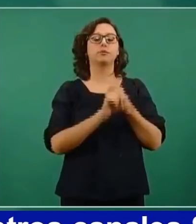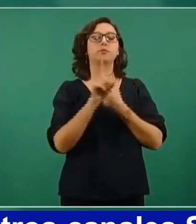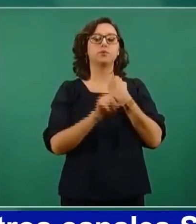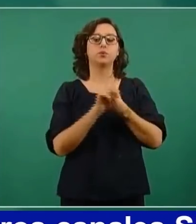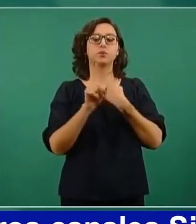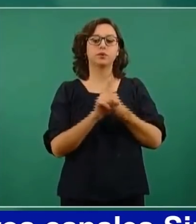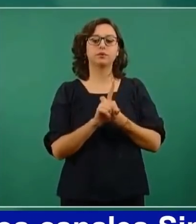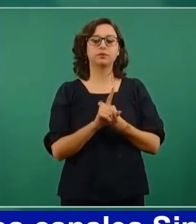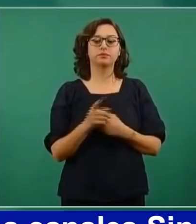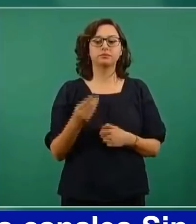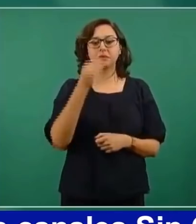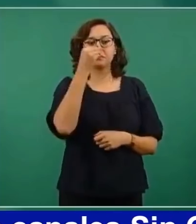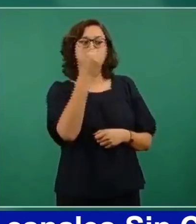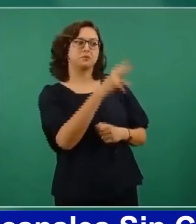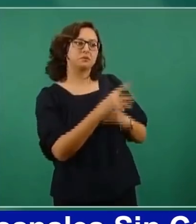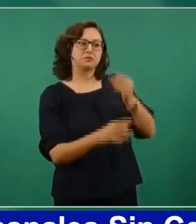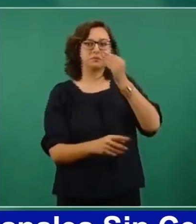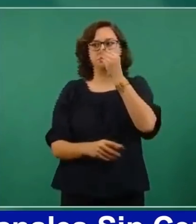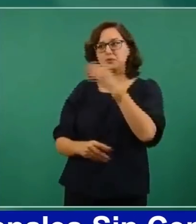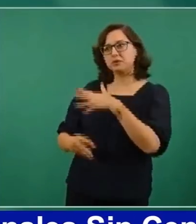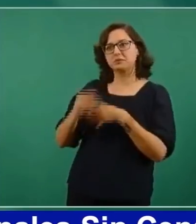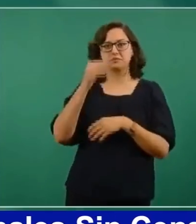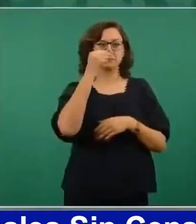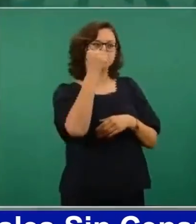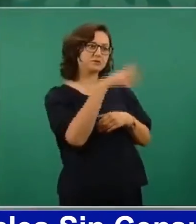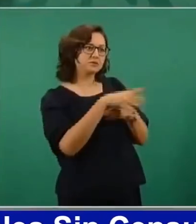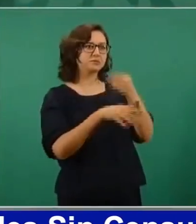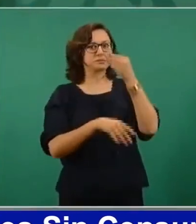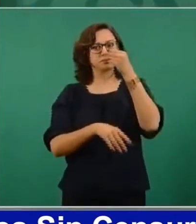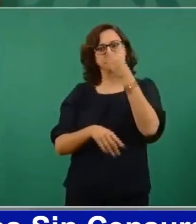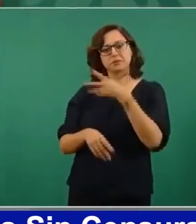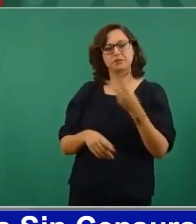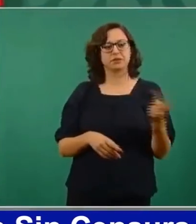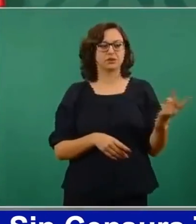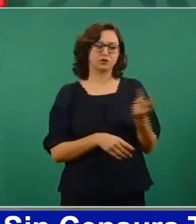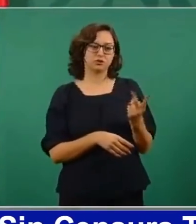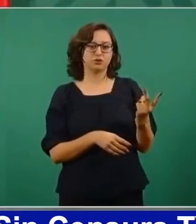Y Zedillo se echan la culpa de eso. Los